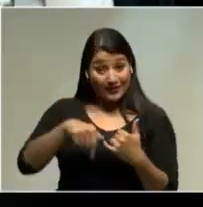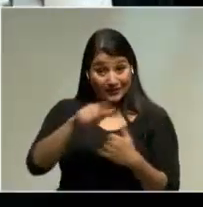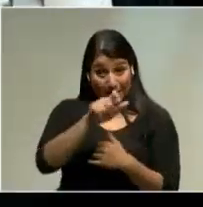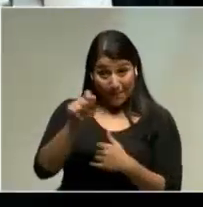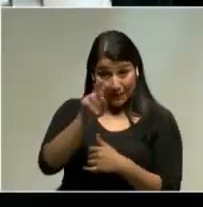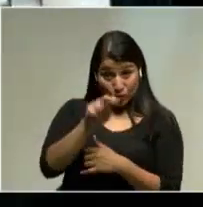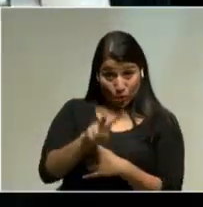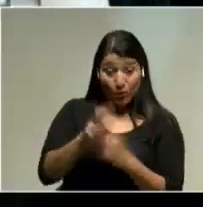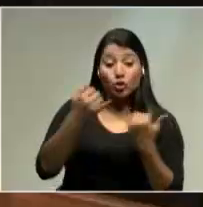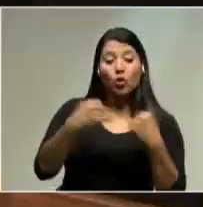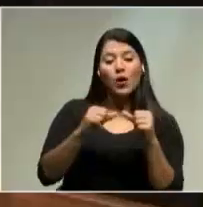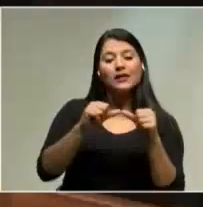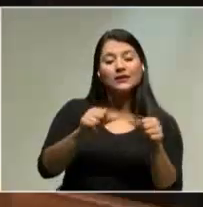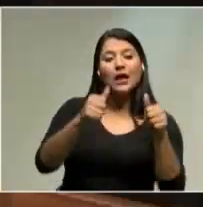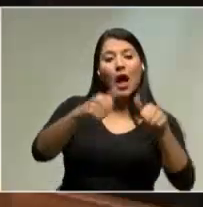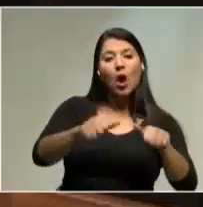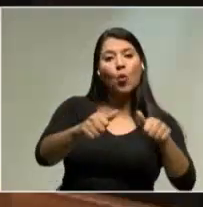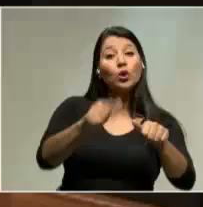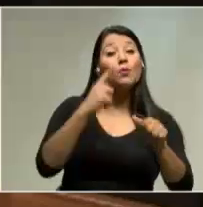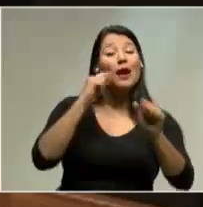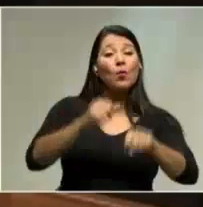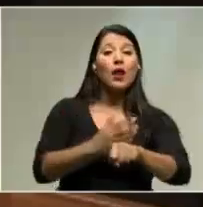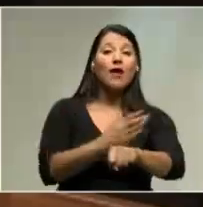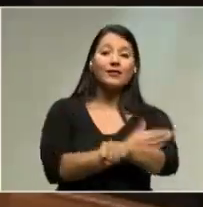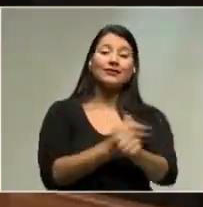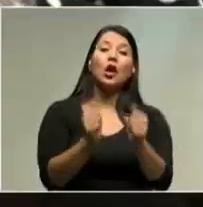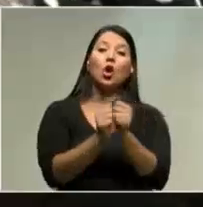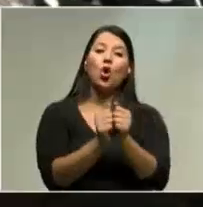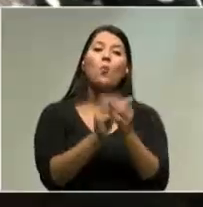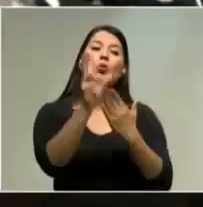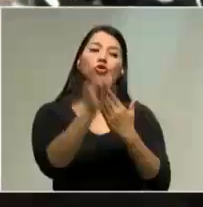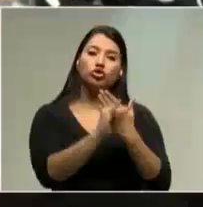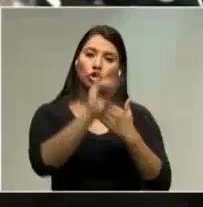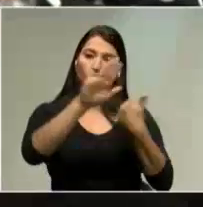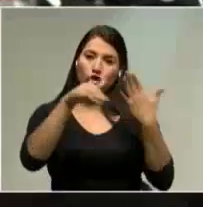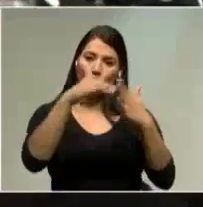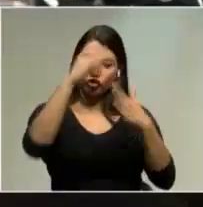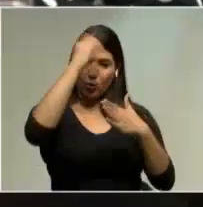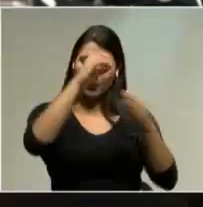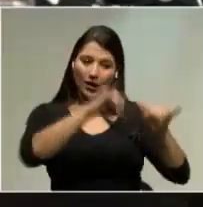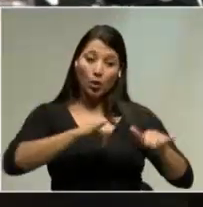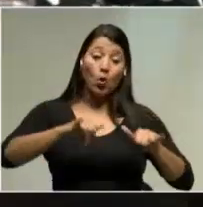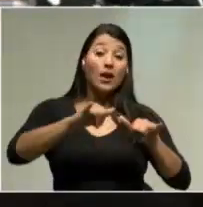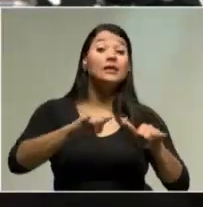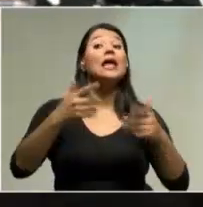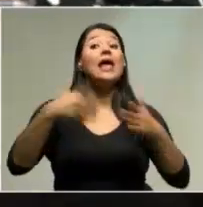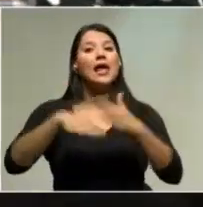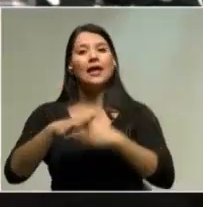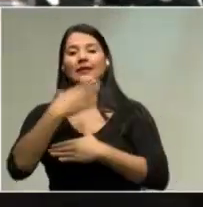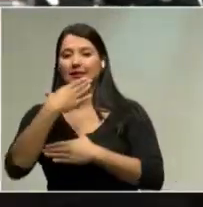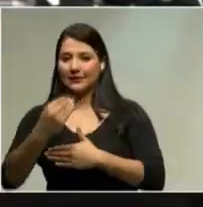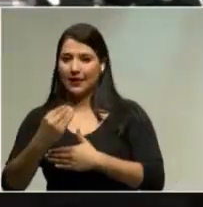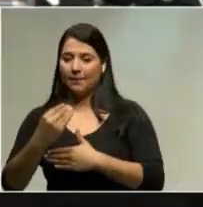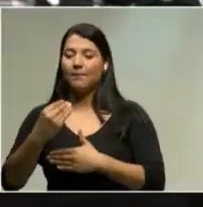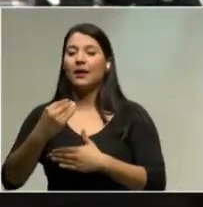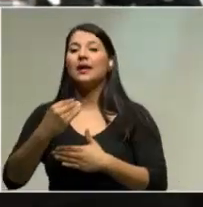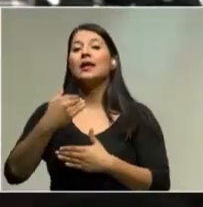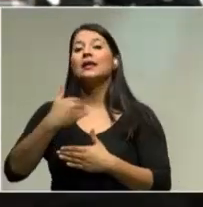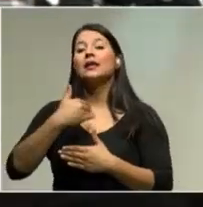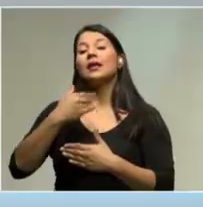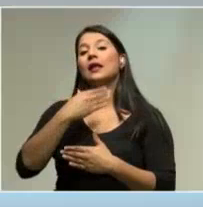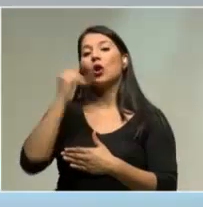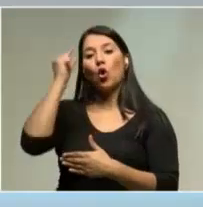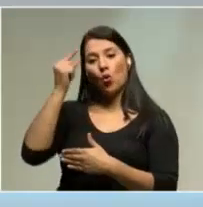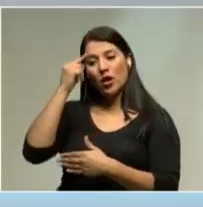en procura de acuerdos para avanzar en iniciativas de consenso, mientras le llegue el turno al Poder Ejecutivo de definir la agenda del